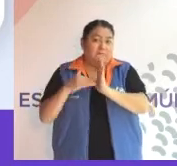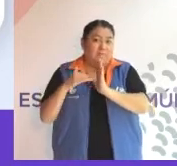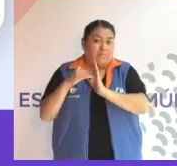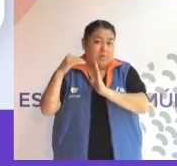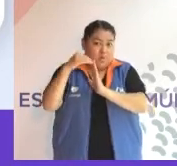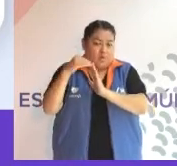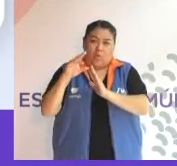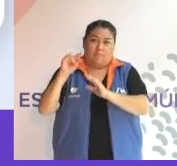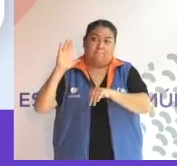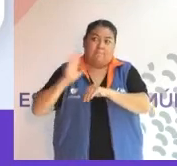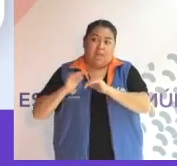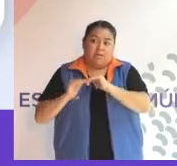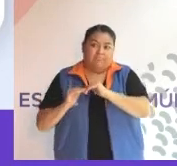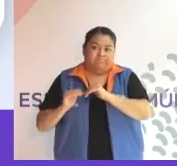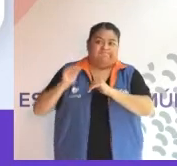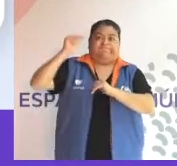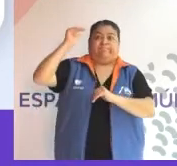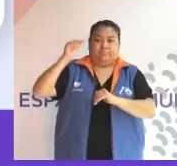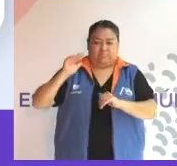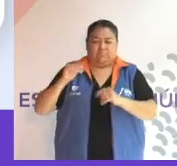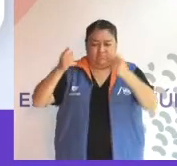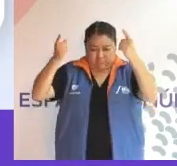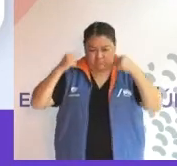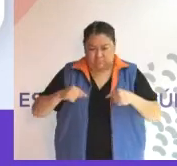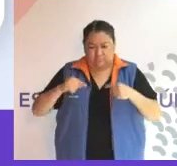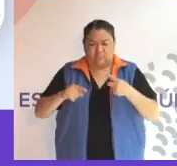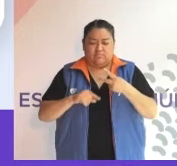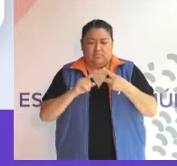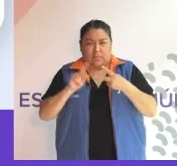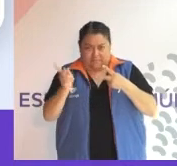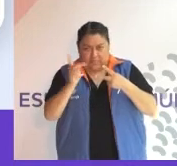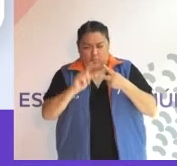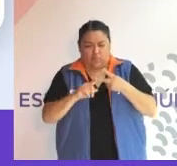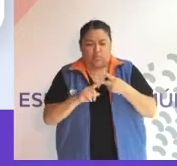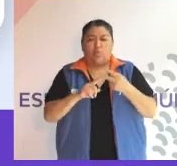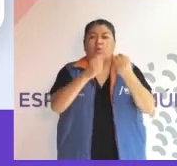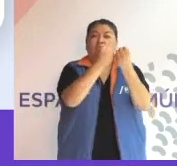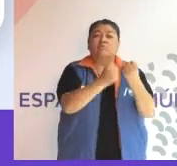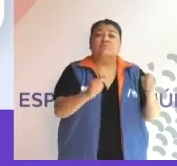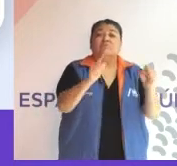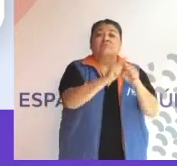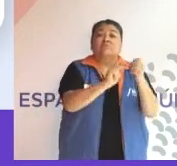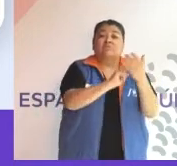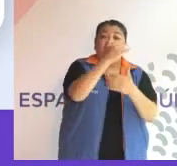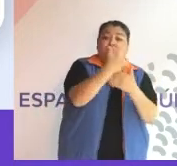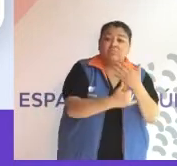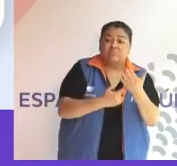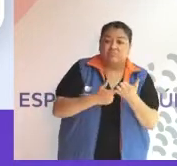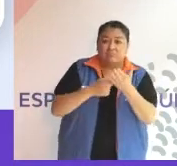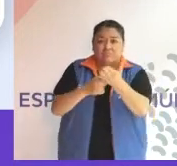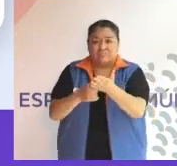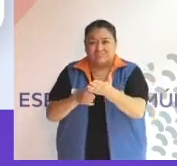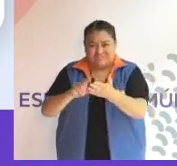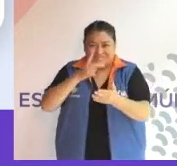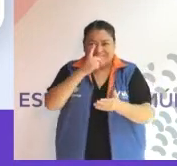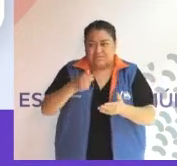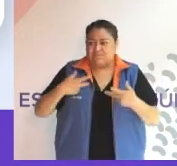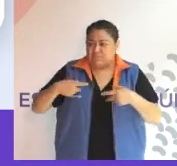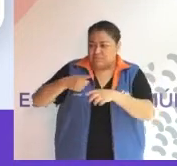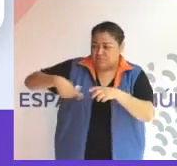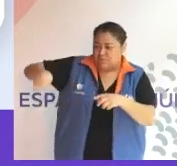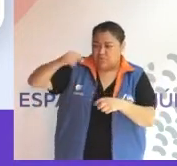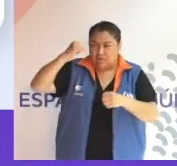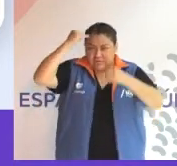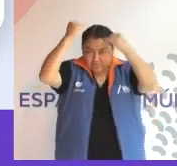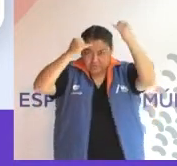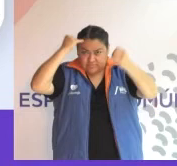también el cambio de cómo se deben de plantear los proyectos sociales, que vengan de abajo hacia arriba. Ahí en la organización